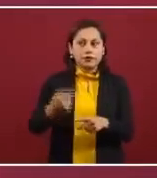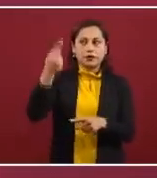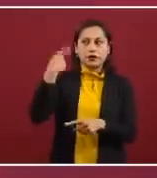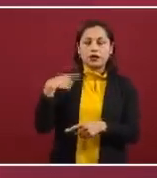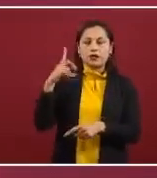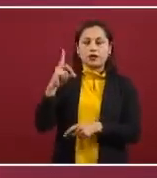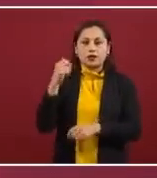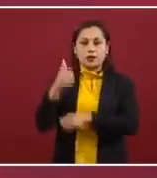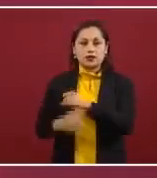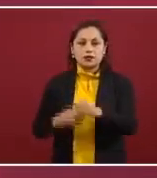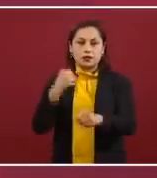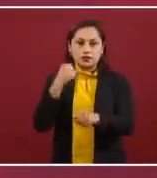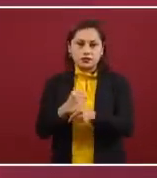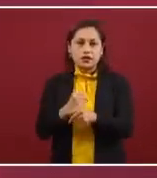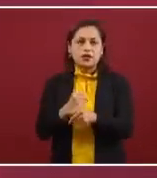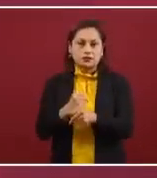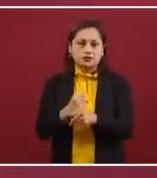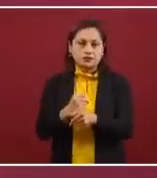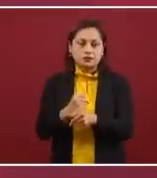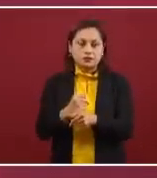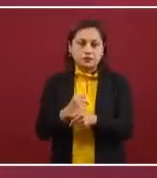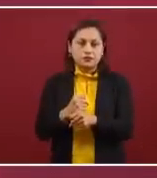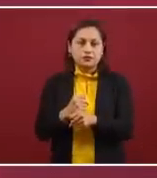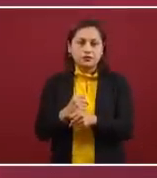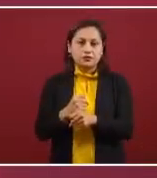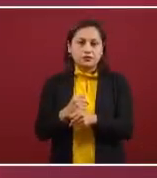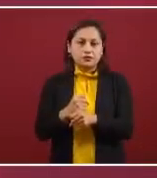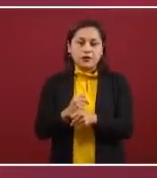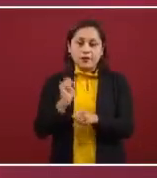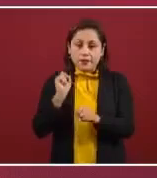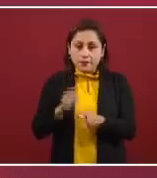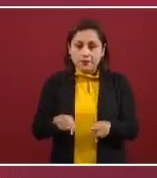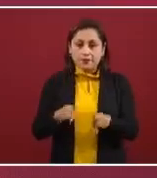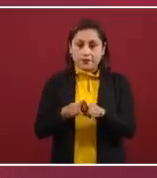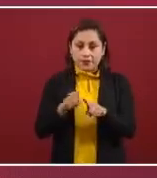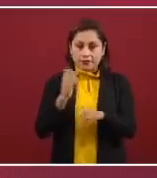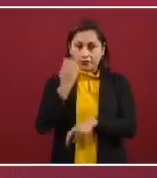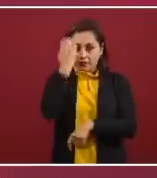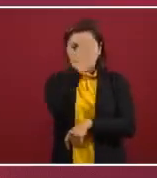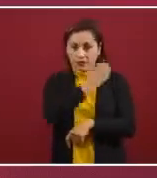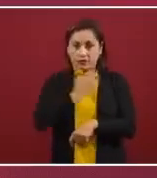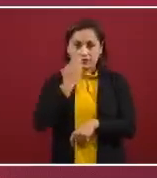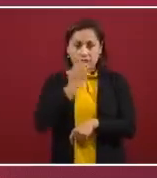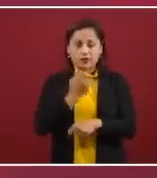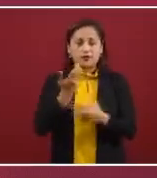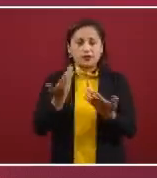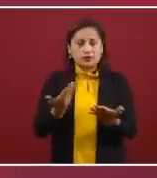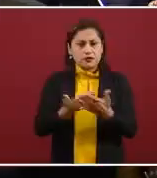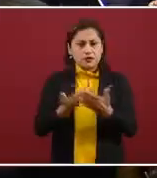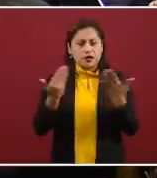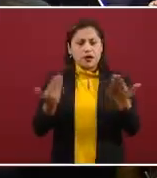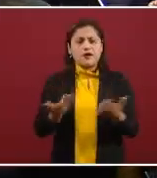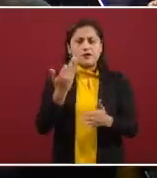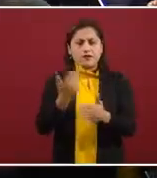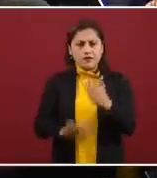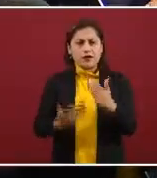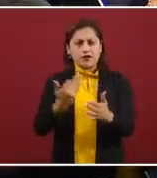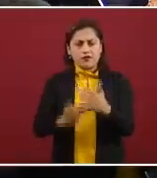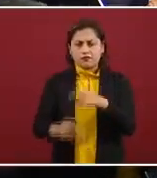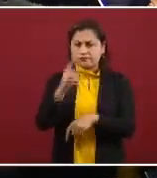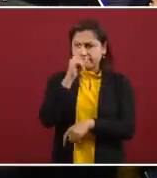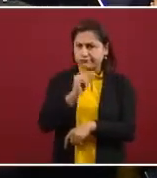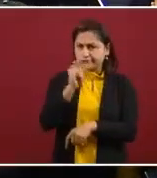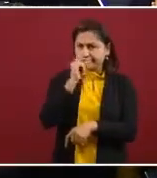conducta mercantilista ha hecho que se descuide la formación de recursos, y es lo que estamos sufriendo. Lo estamos teniendo